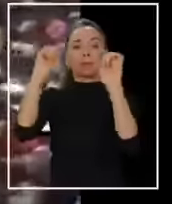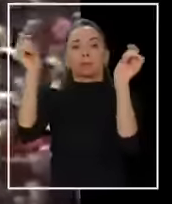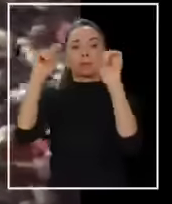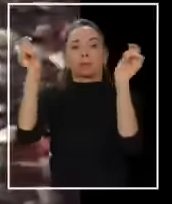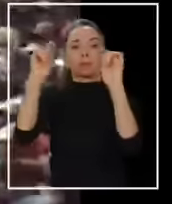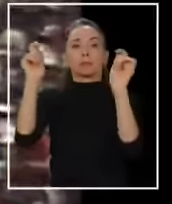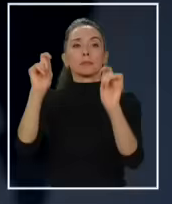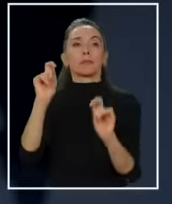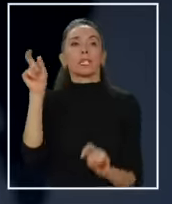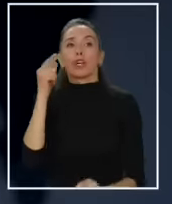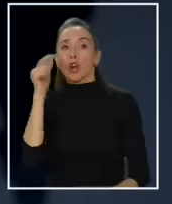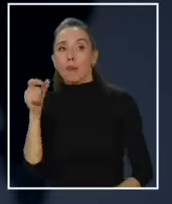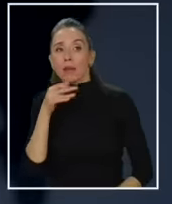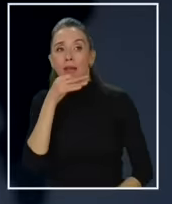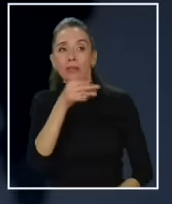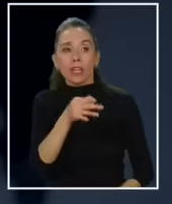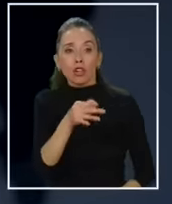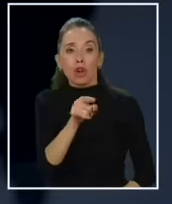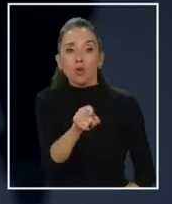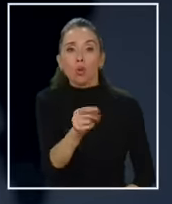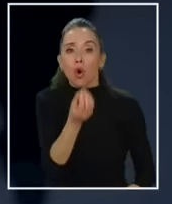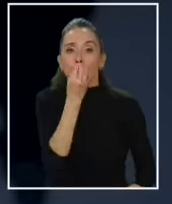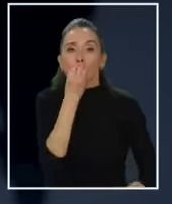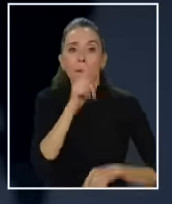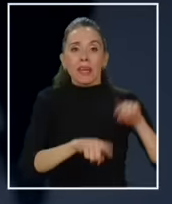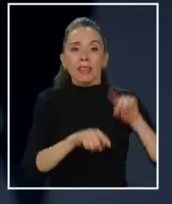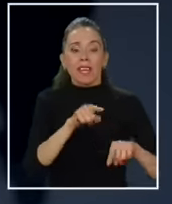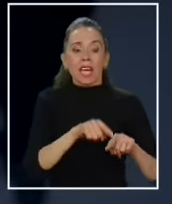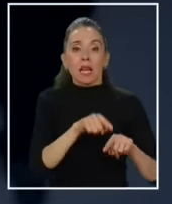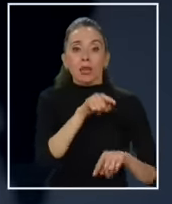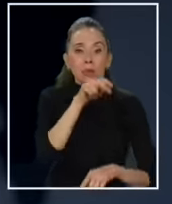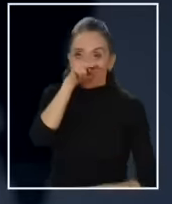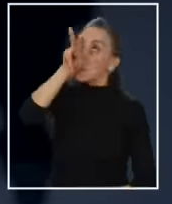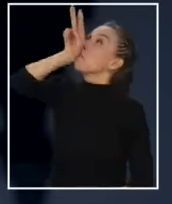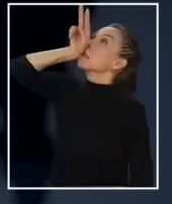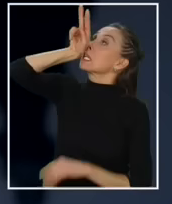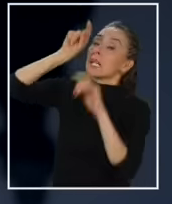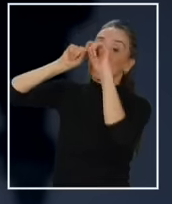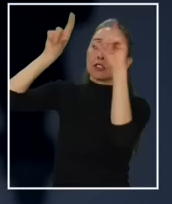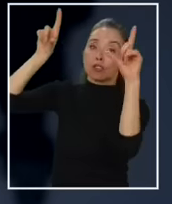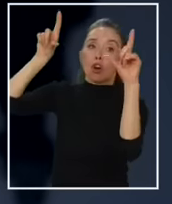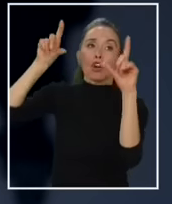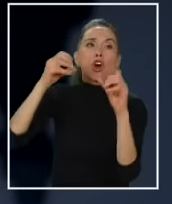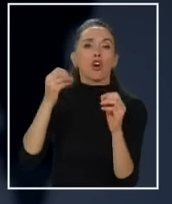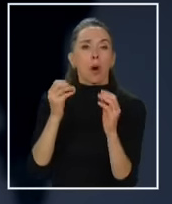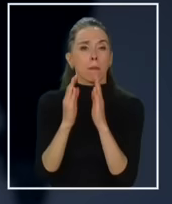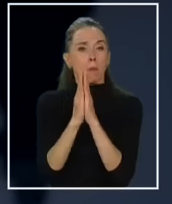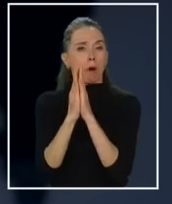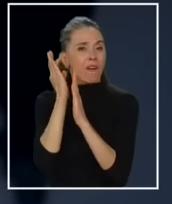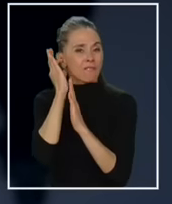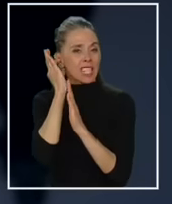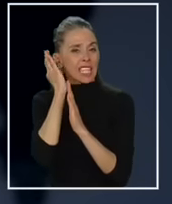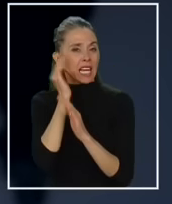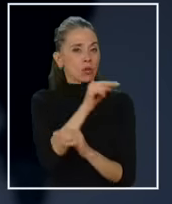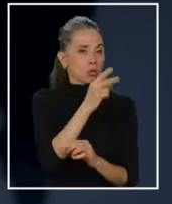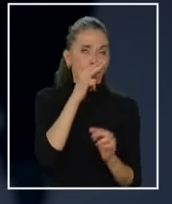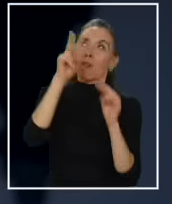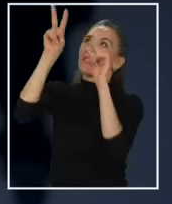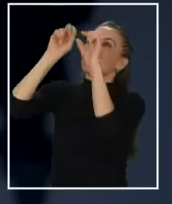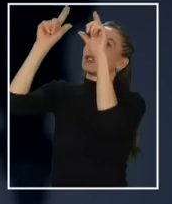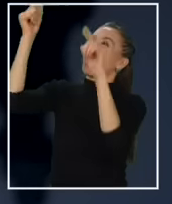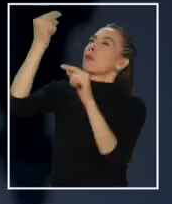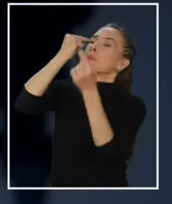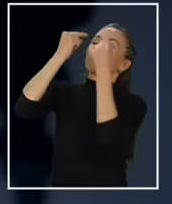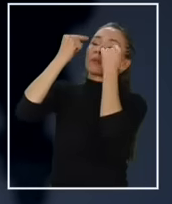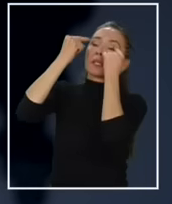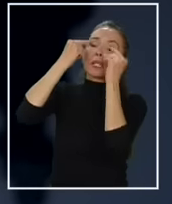o que le dijera a la gente coman tierra, o miren el sol, o sea, ¿cómo la Virgen va a estar invitando a mirar el sol para que se